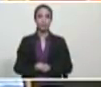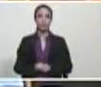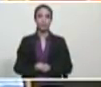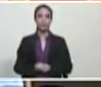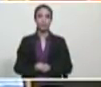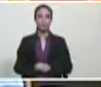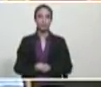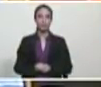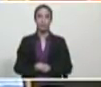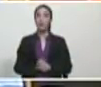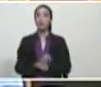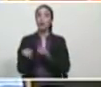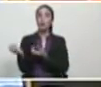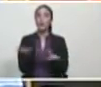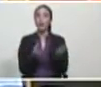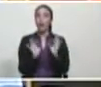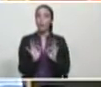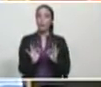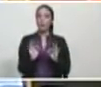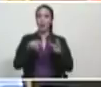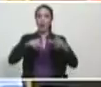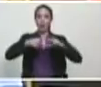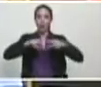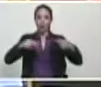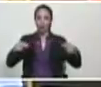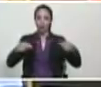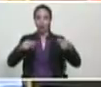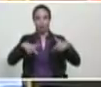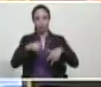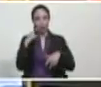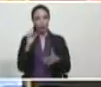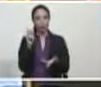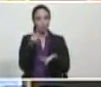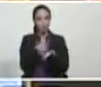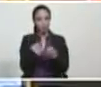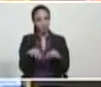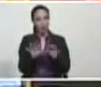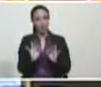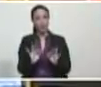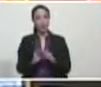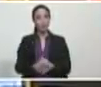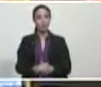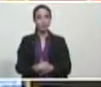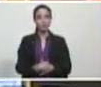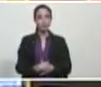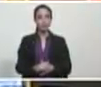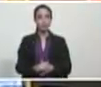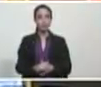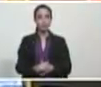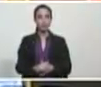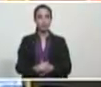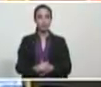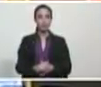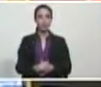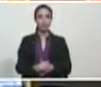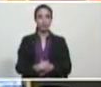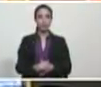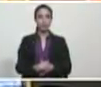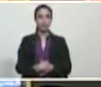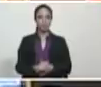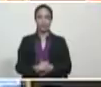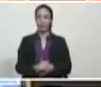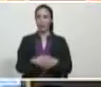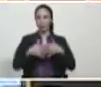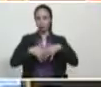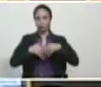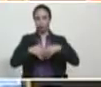manera especial a este arranque, a este nuevo comienzo del motor automotriz, nuevo motor de la